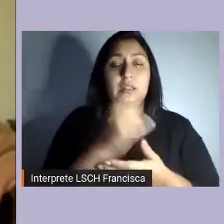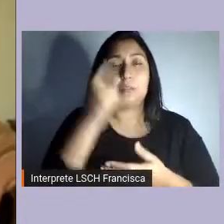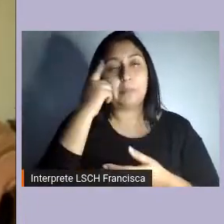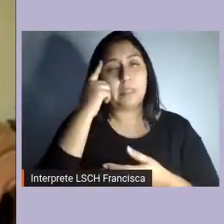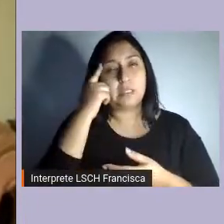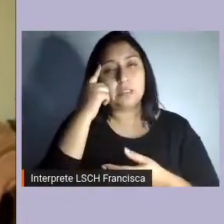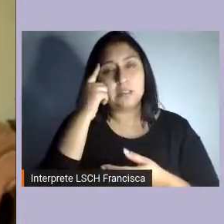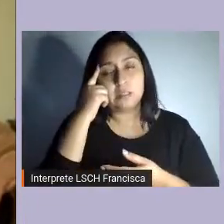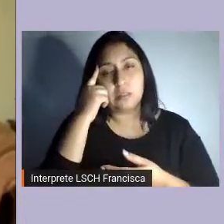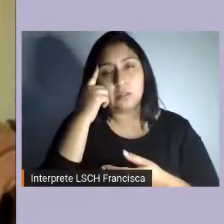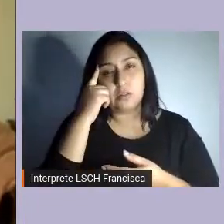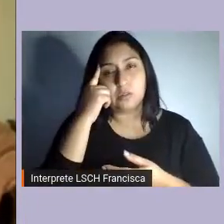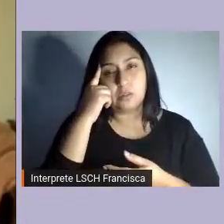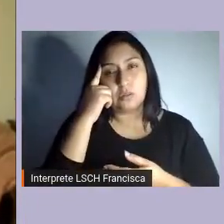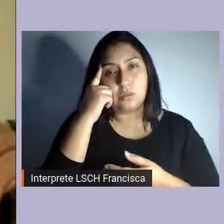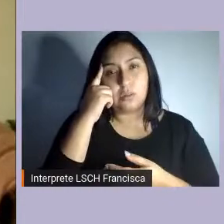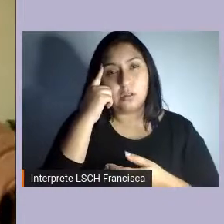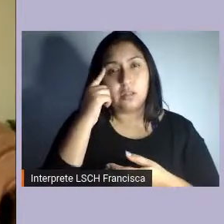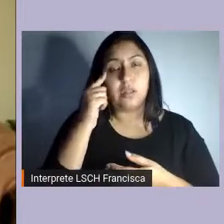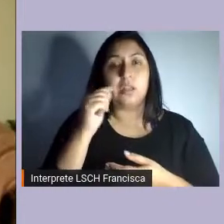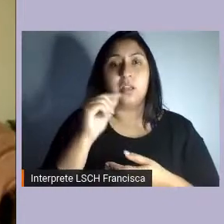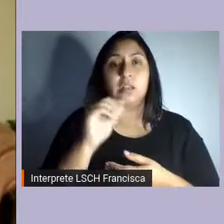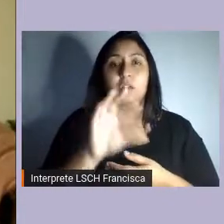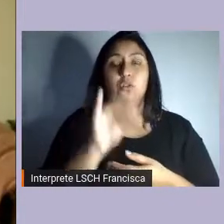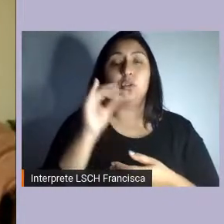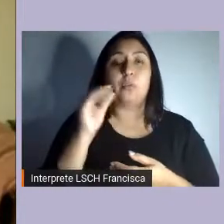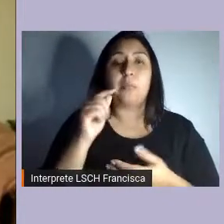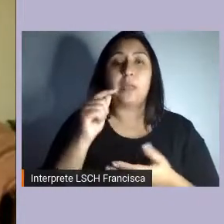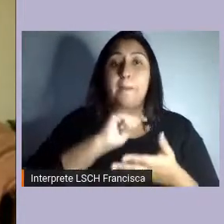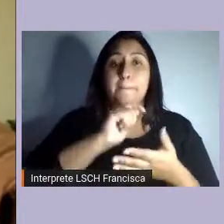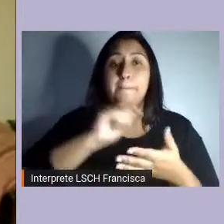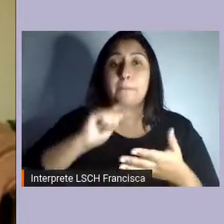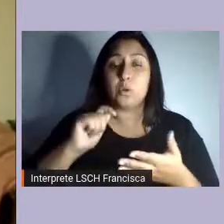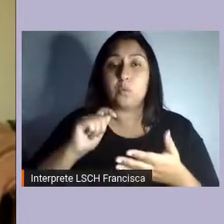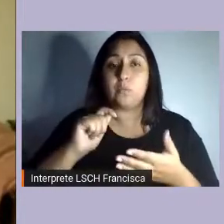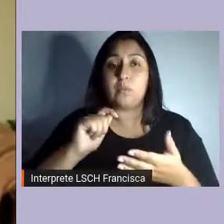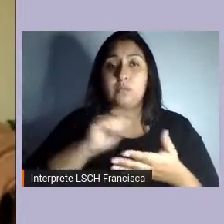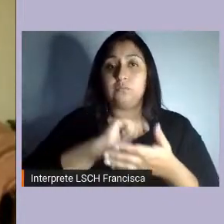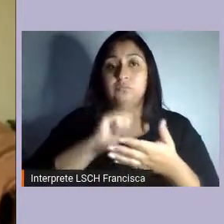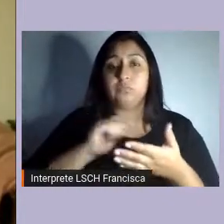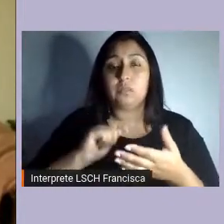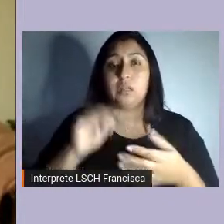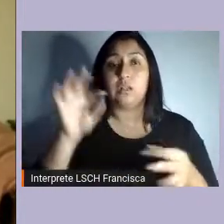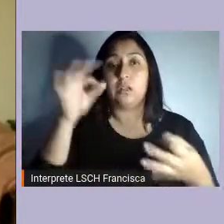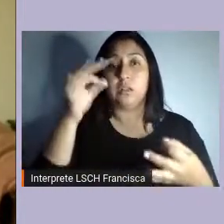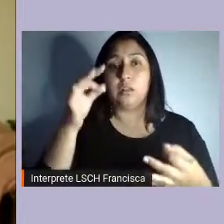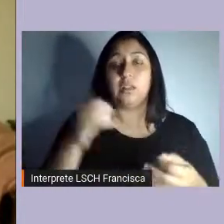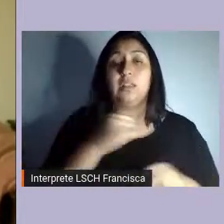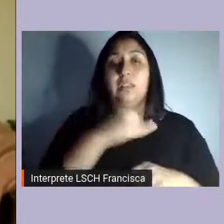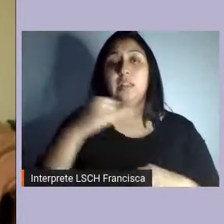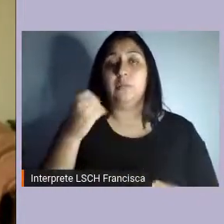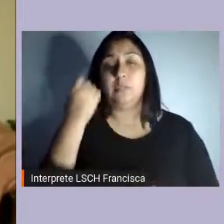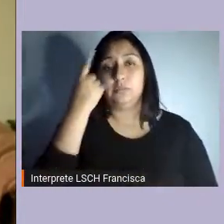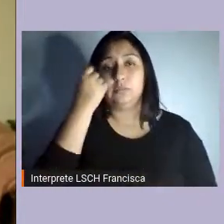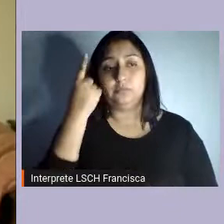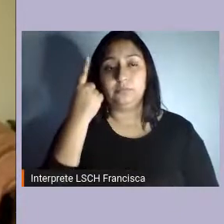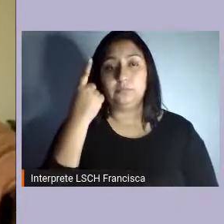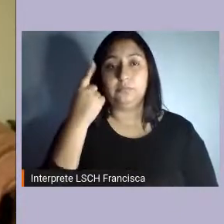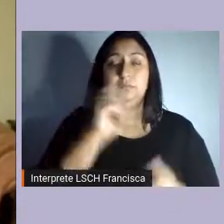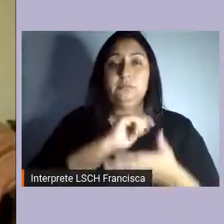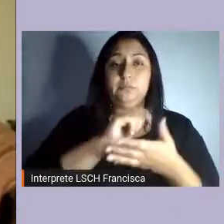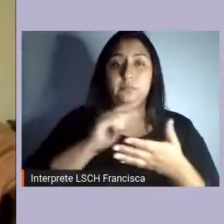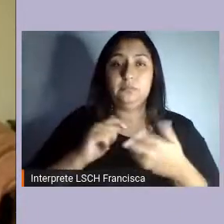mi hermano, tomé la pluma en la mano y fui llenando el papel. Luego vine a comprender que la escritura da calma, a propósito del